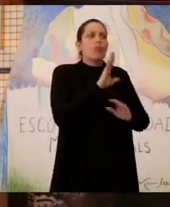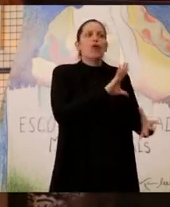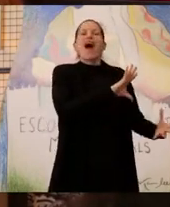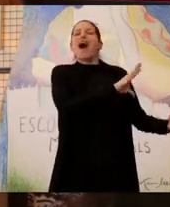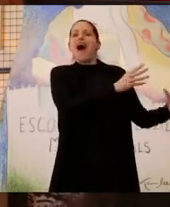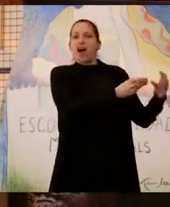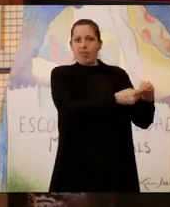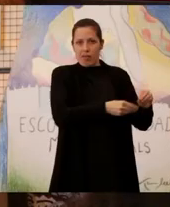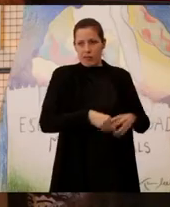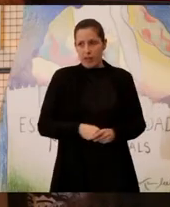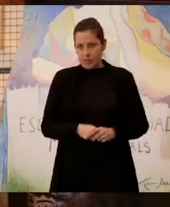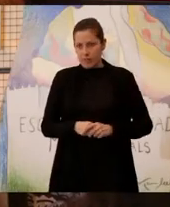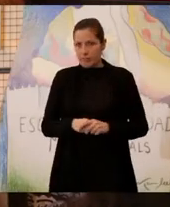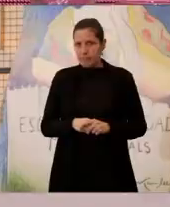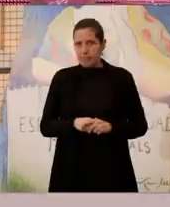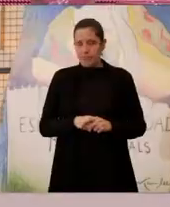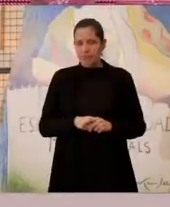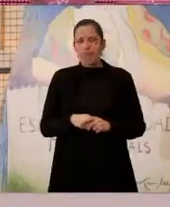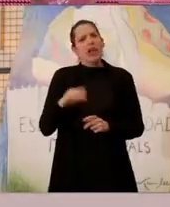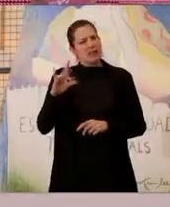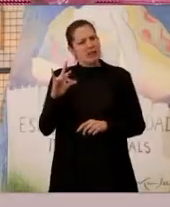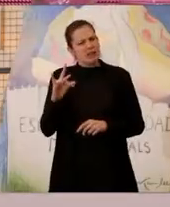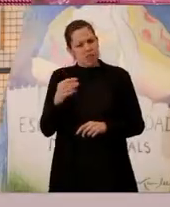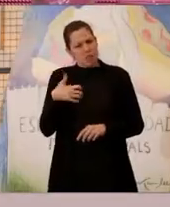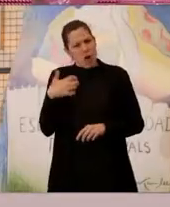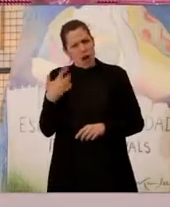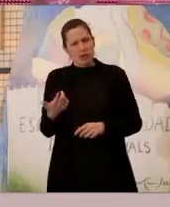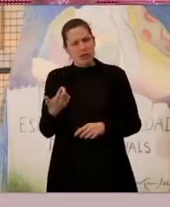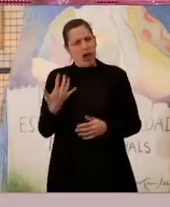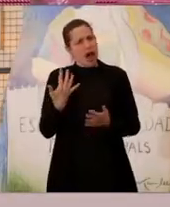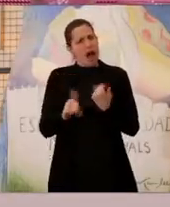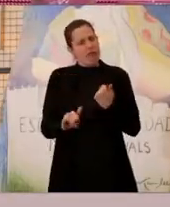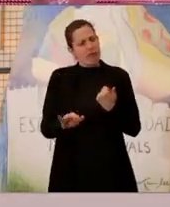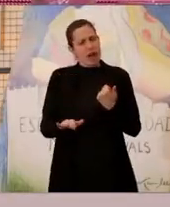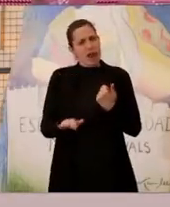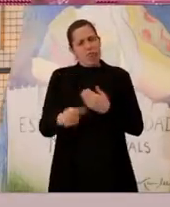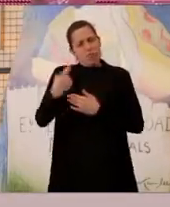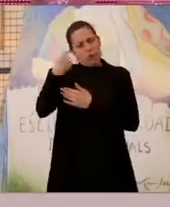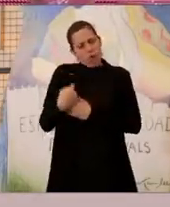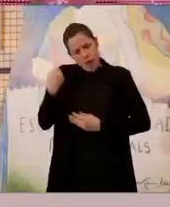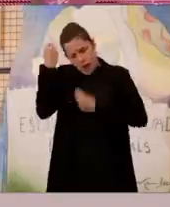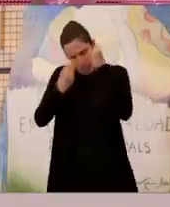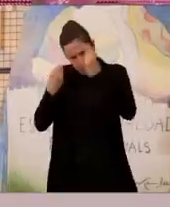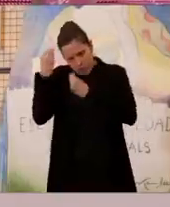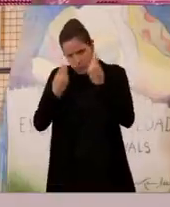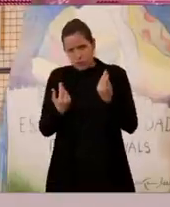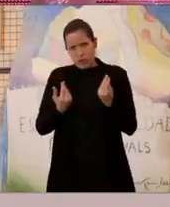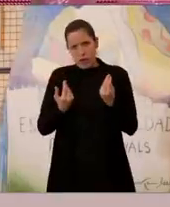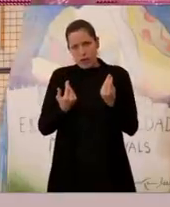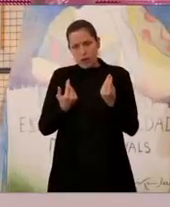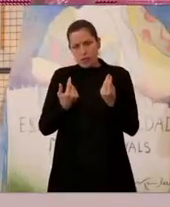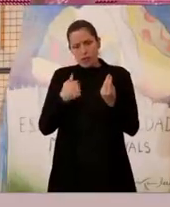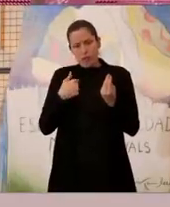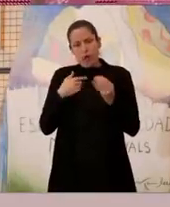dar ese golpe en la mesa Bueno sí me molestó tanto que me obligó a reflexionar y entonces entendí que es que me había metido en un